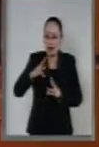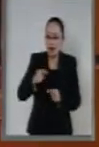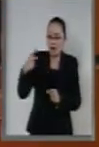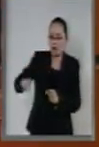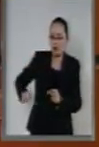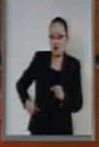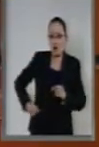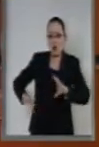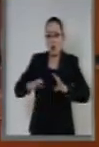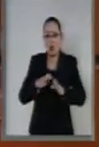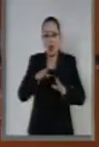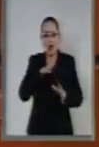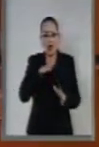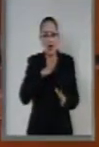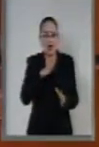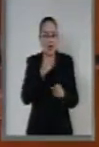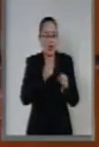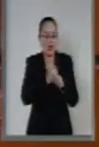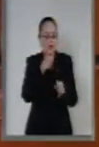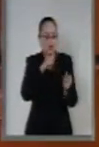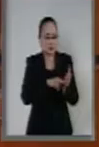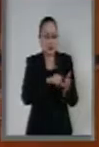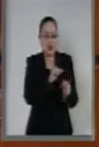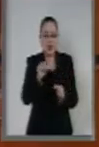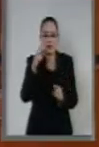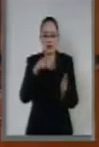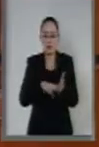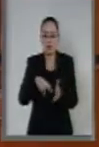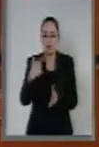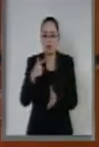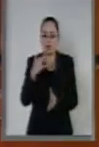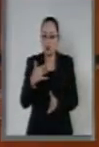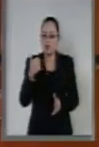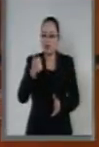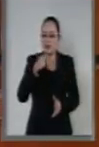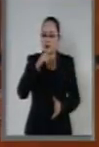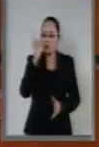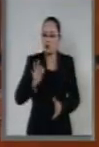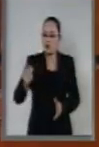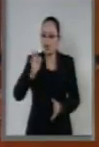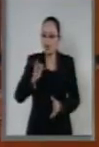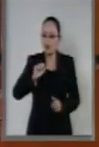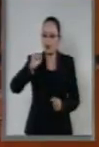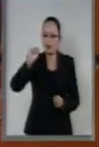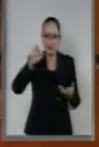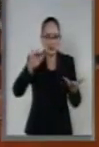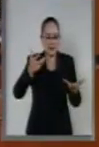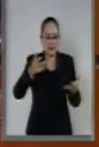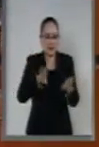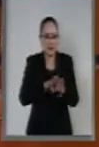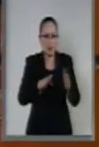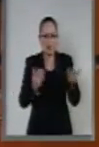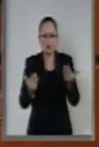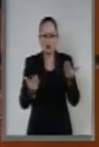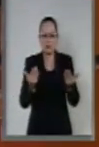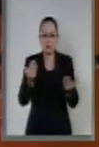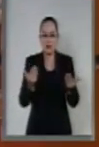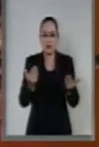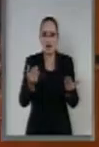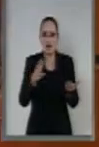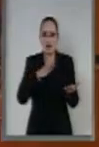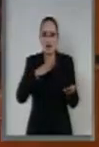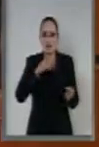de 2000 al 2012 56 por ciento en términos reales y muy por encima